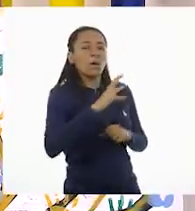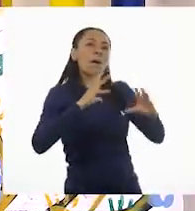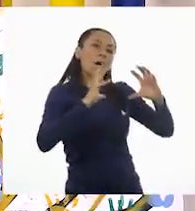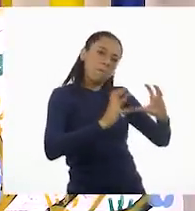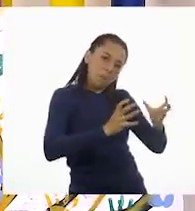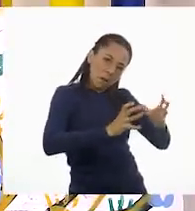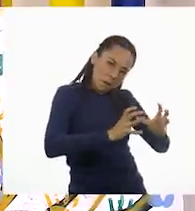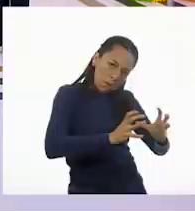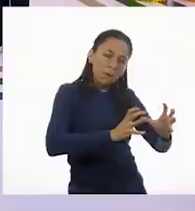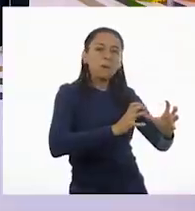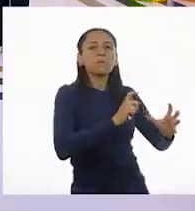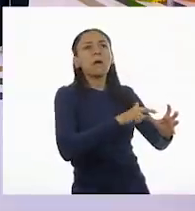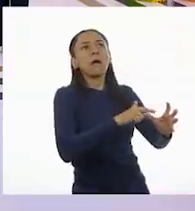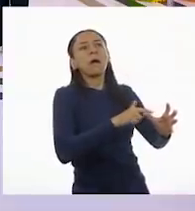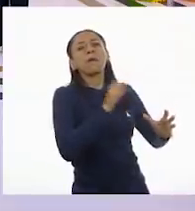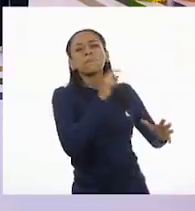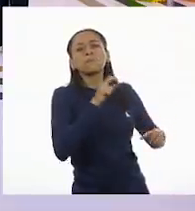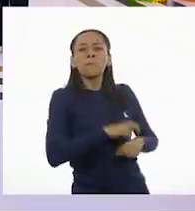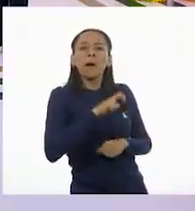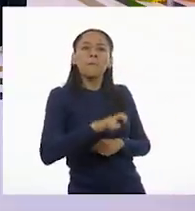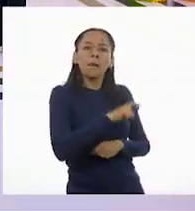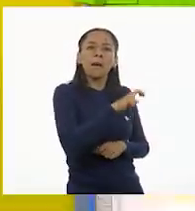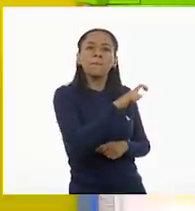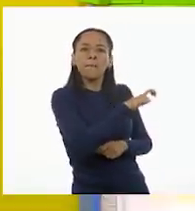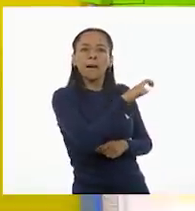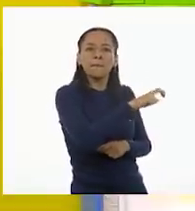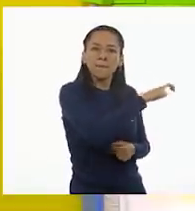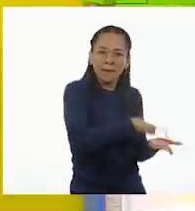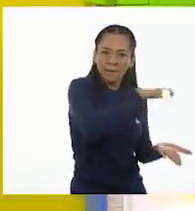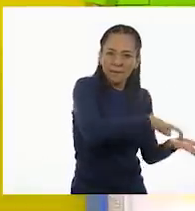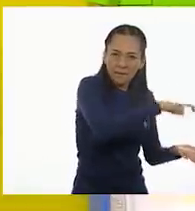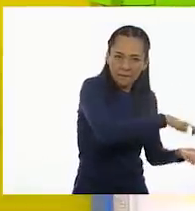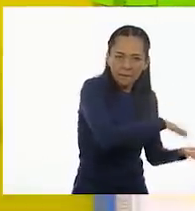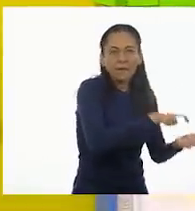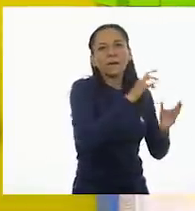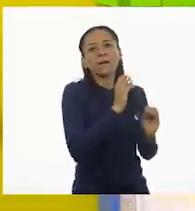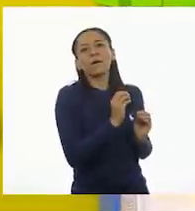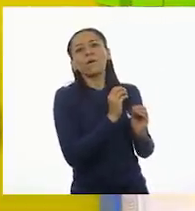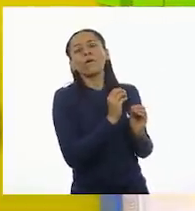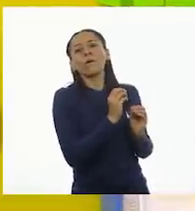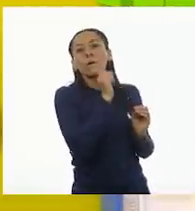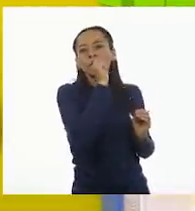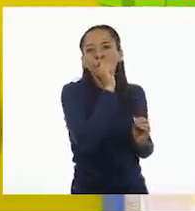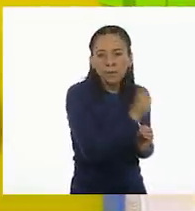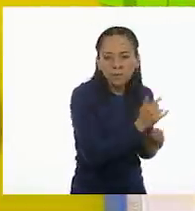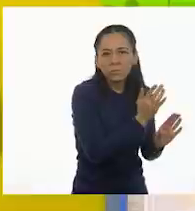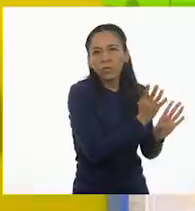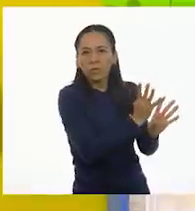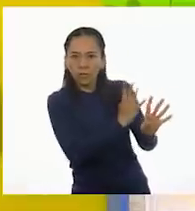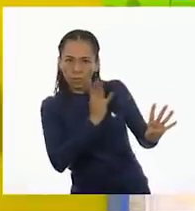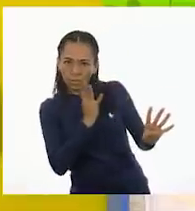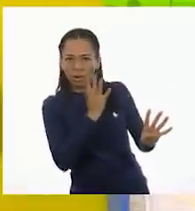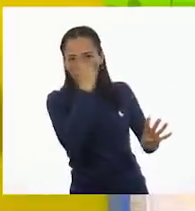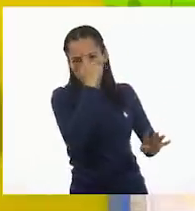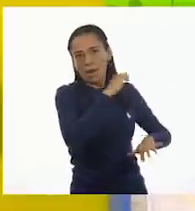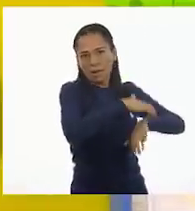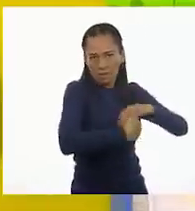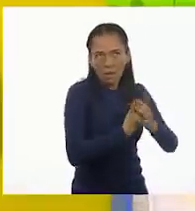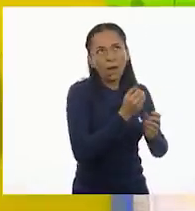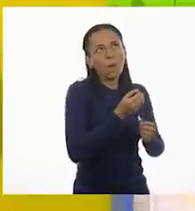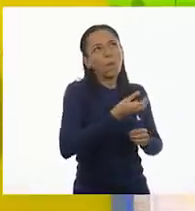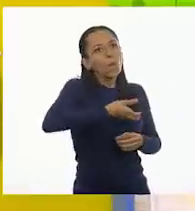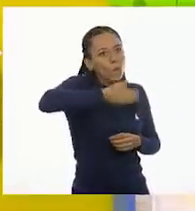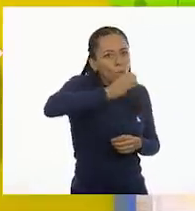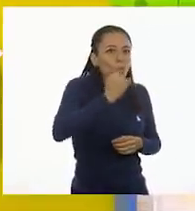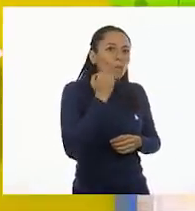y si tomar agua o tomar jugo, y formarse para lavarse las manos y dejar de jugar cuando se terminó el recreo